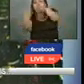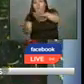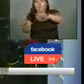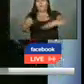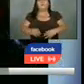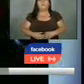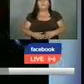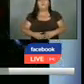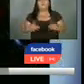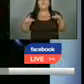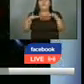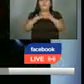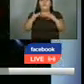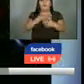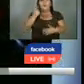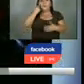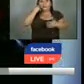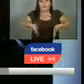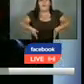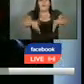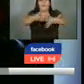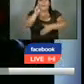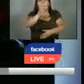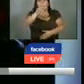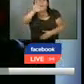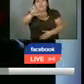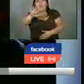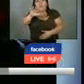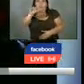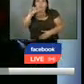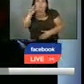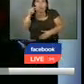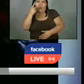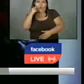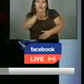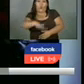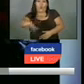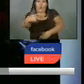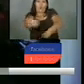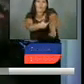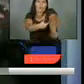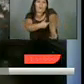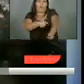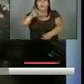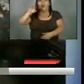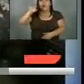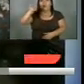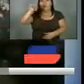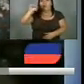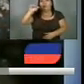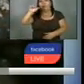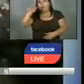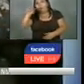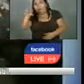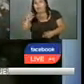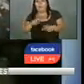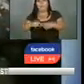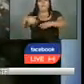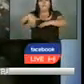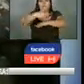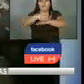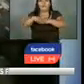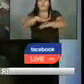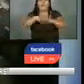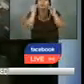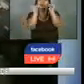visto cómo también se ha reportado en la 25 Avenida Norte, cerca de la zona del Hospital Rosales, también bueno, la zona del Parque